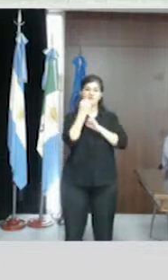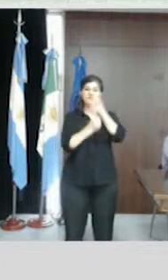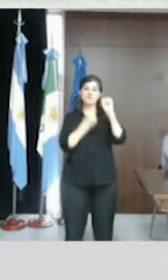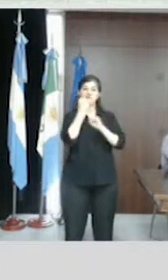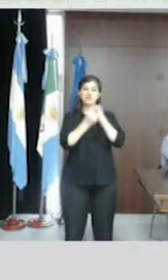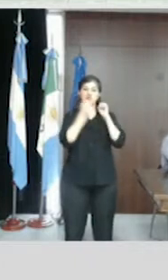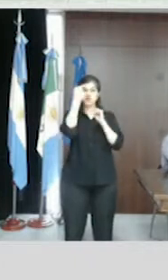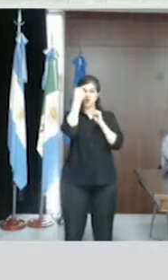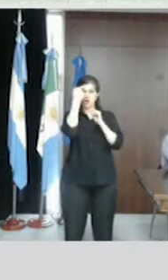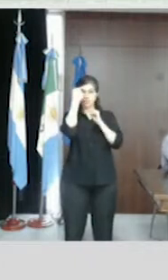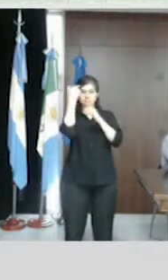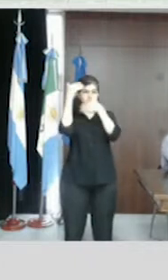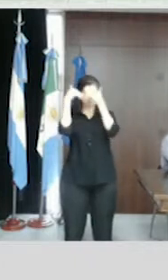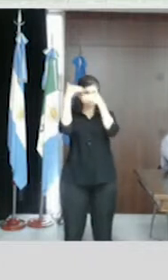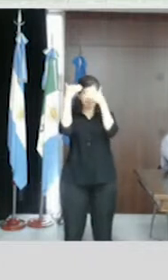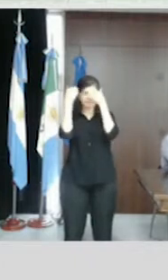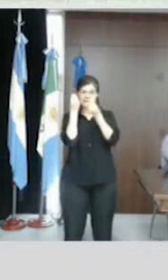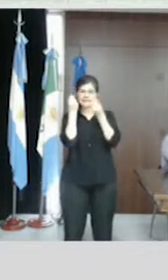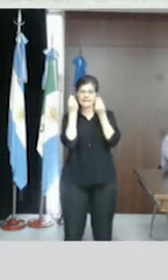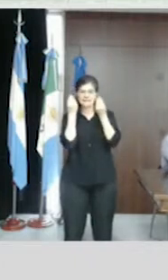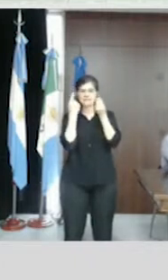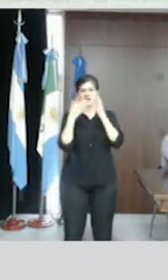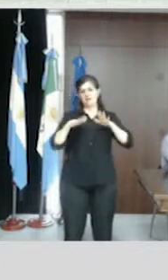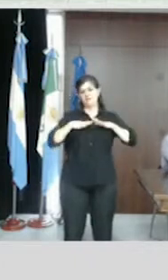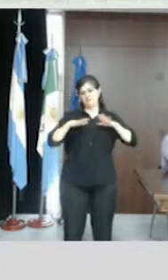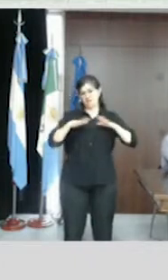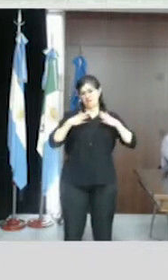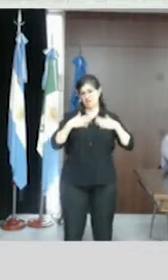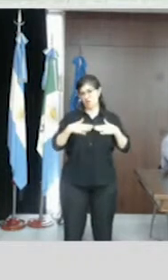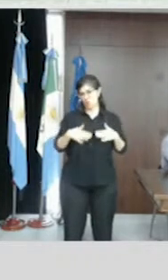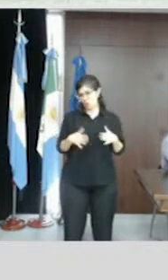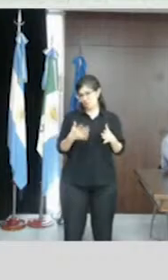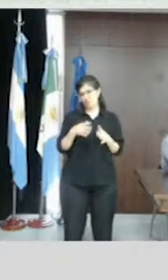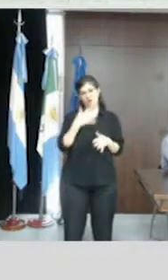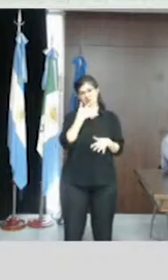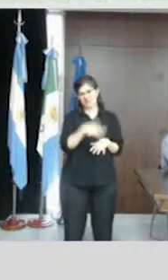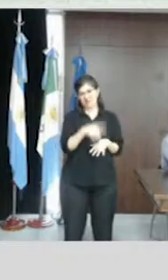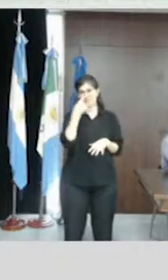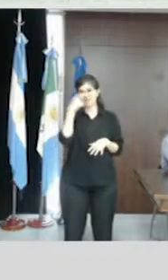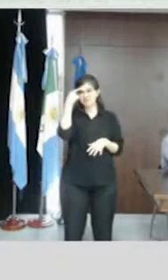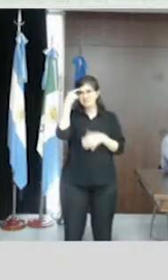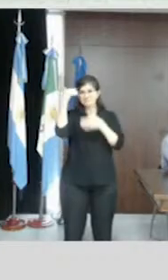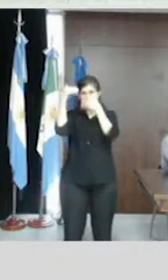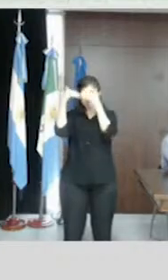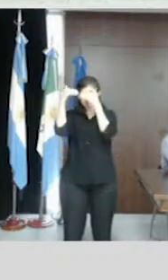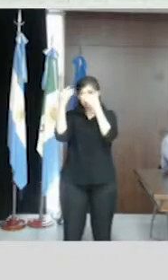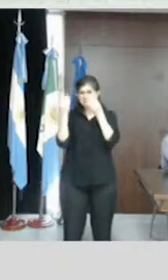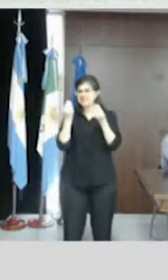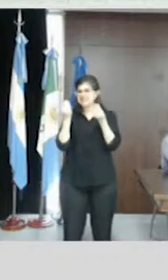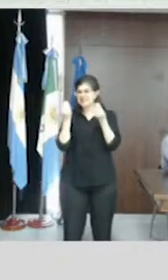Porque hablamos de la actividad física, eso lo entendemos rápido, pero a veces me dicen, ¿qué es esto de la función cognitiva? ¿Qué es?